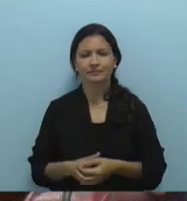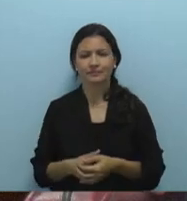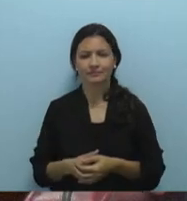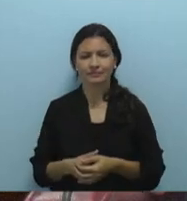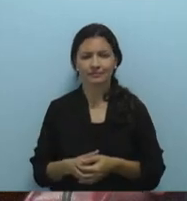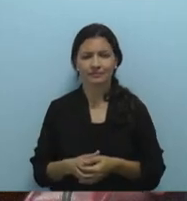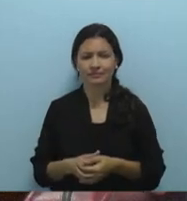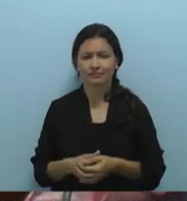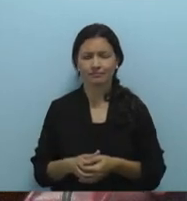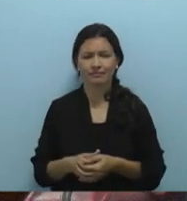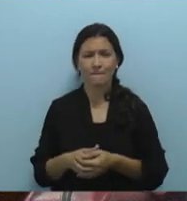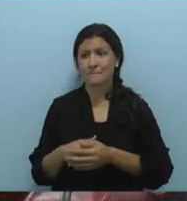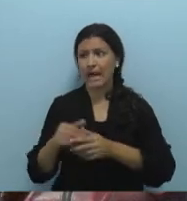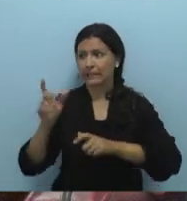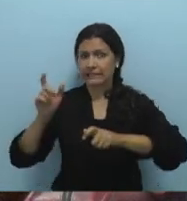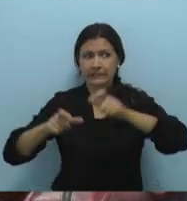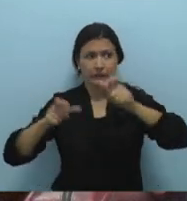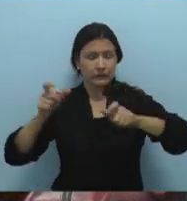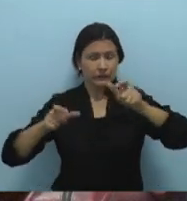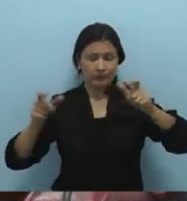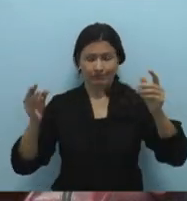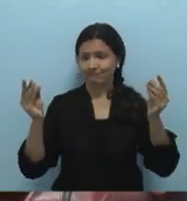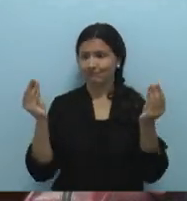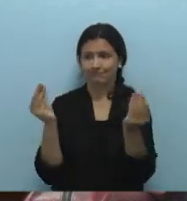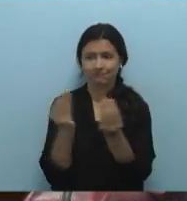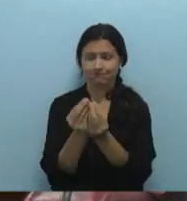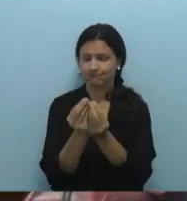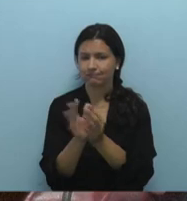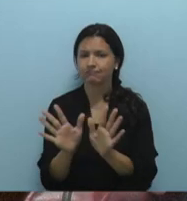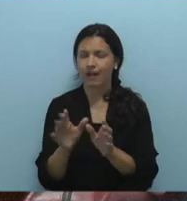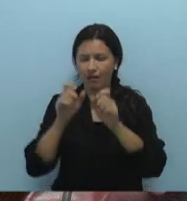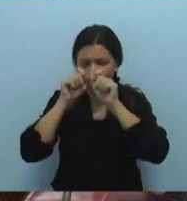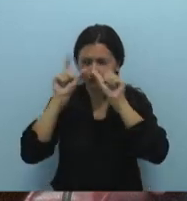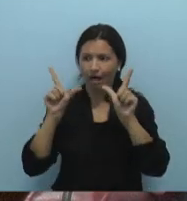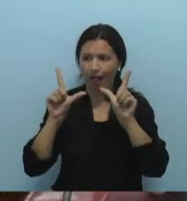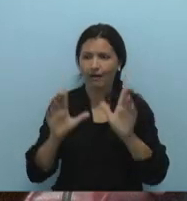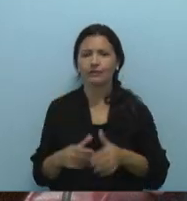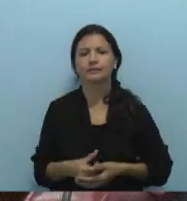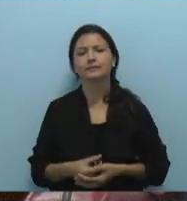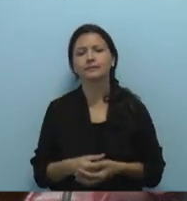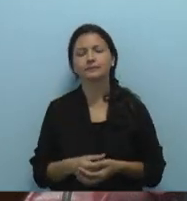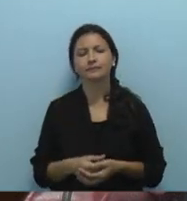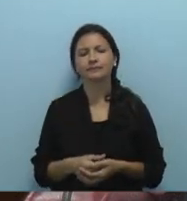pensaba que o tenía la expectativa de que iba a haber esa multitud de personas que acompañó el reclamo,